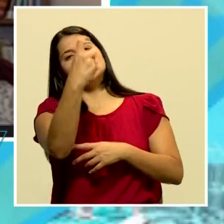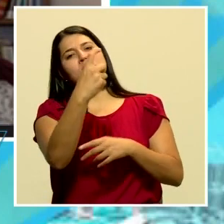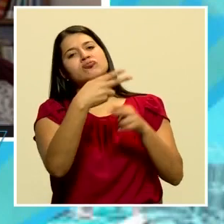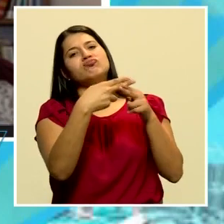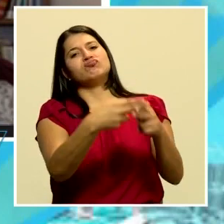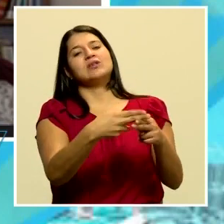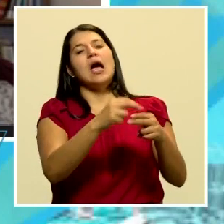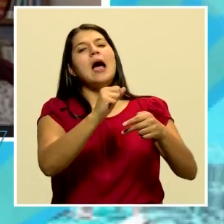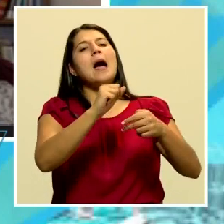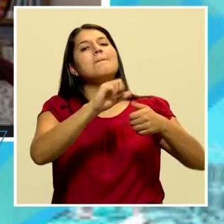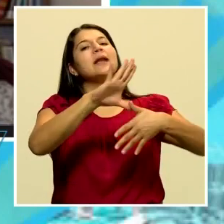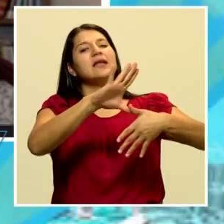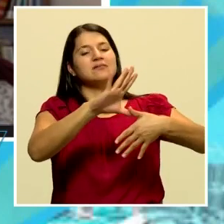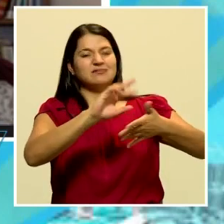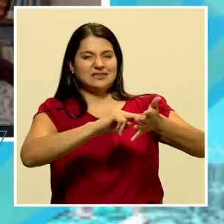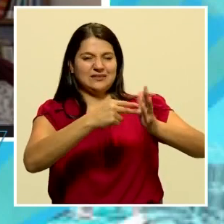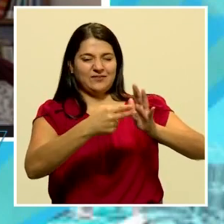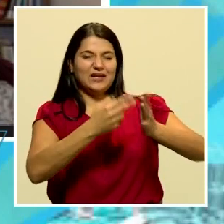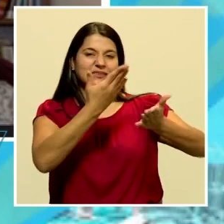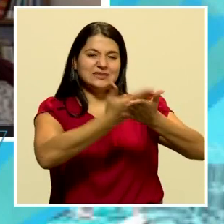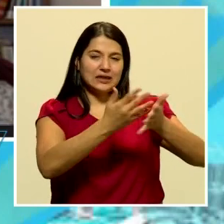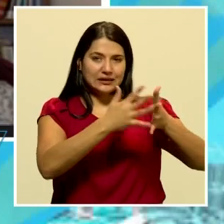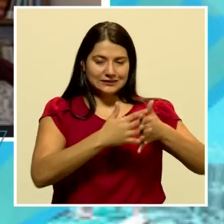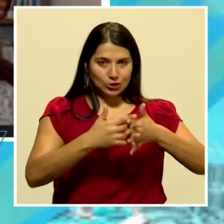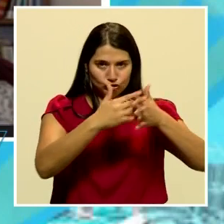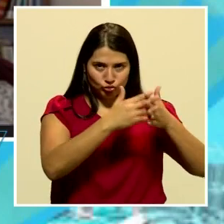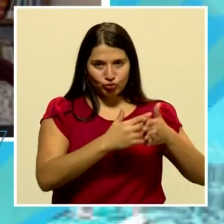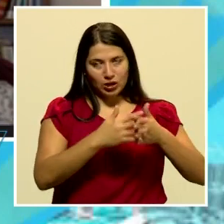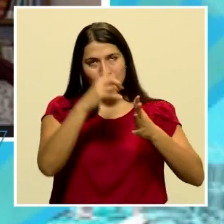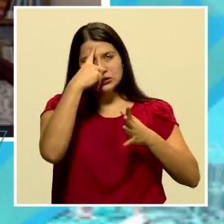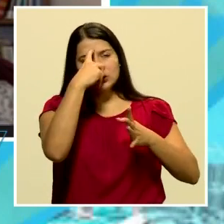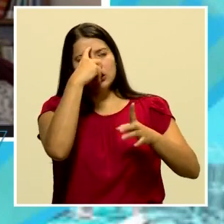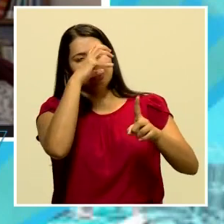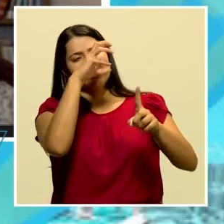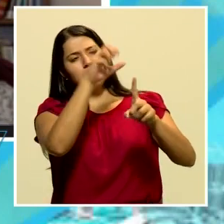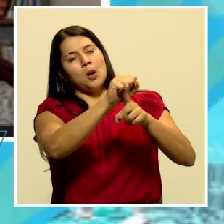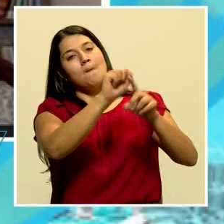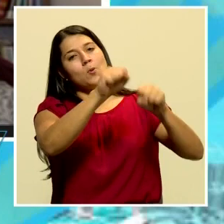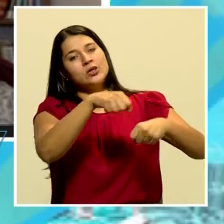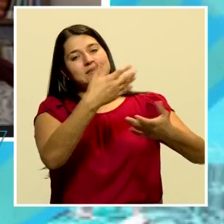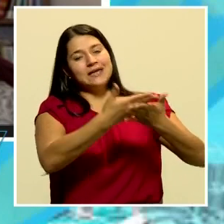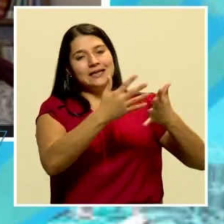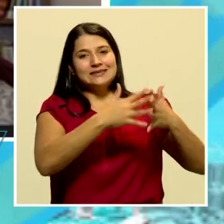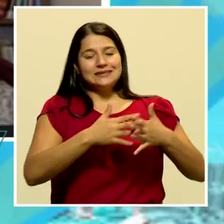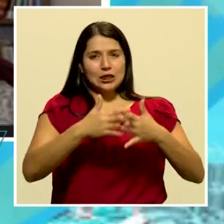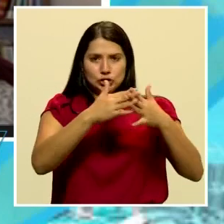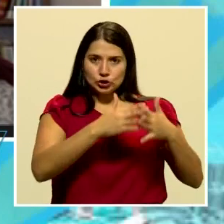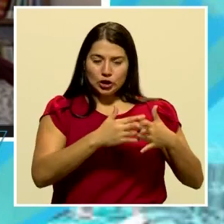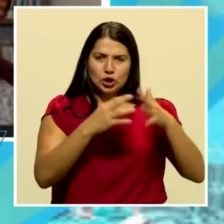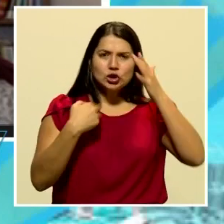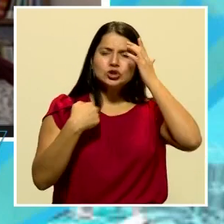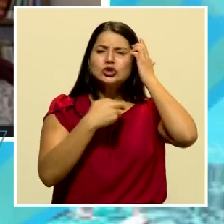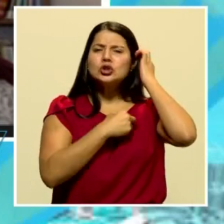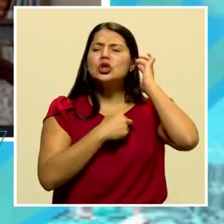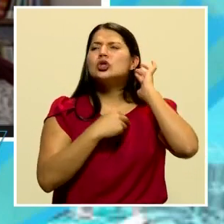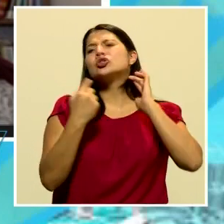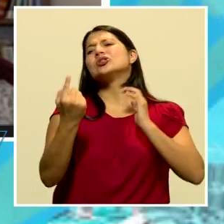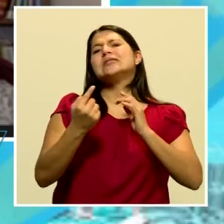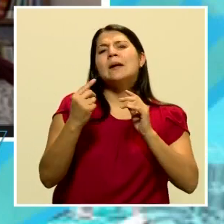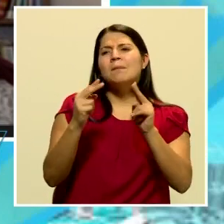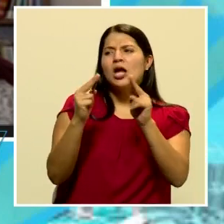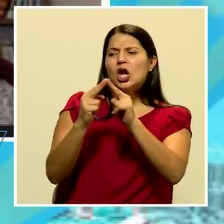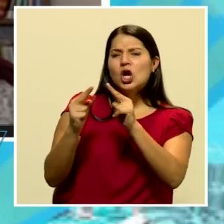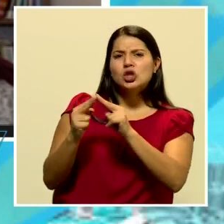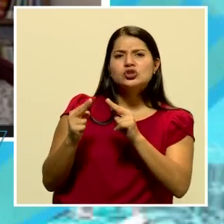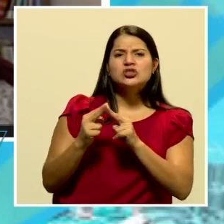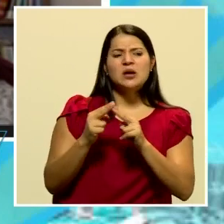solemos escuchar, ¿verdad? Aquí en esta parte del mundo, que siempre conocemos pues las historias de quienes migran desde